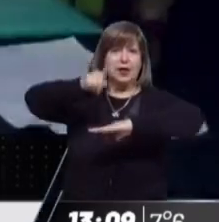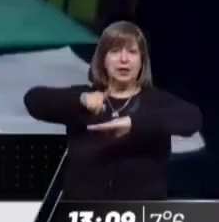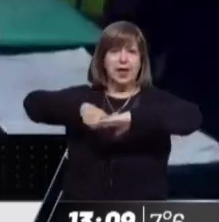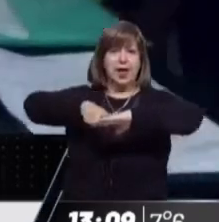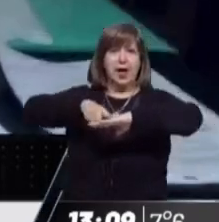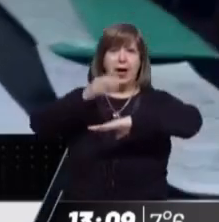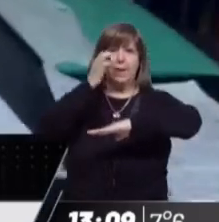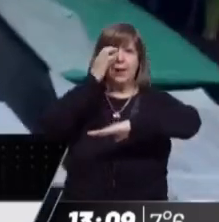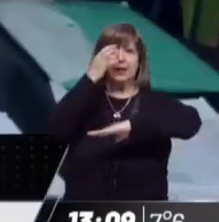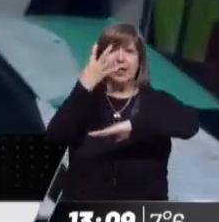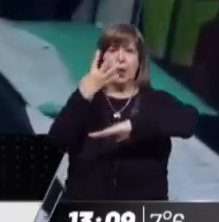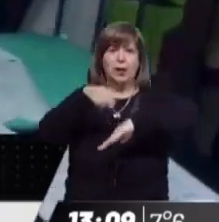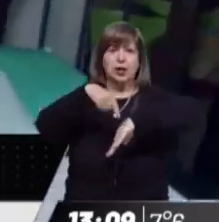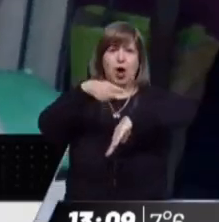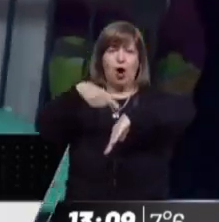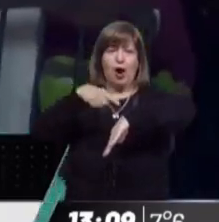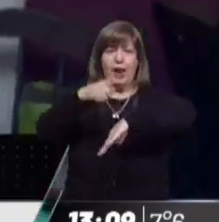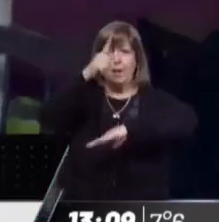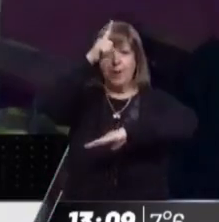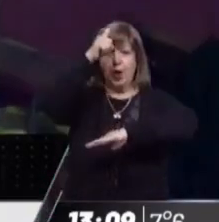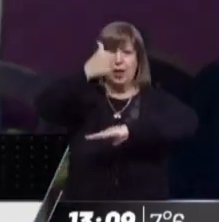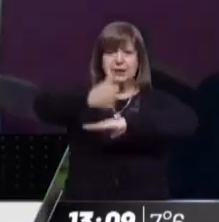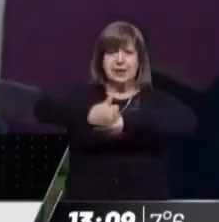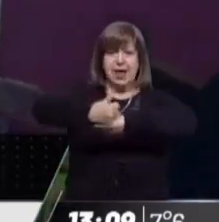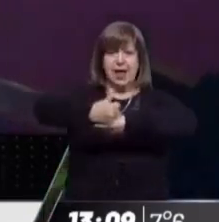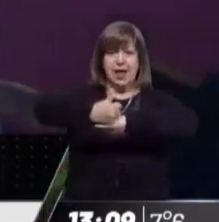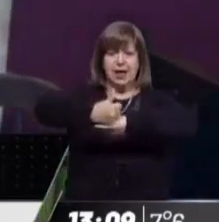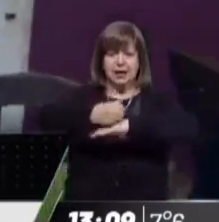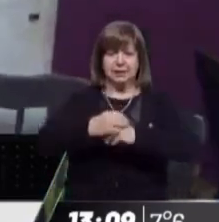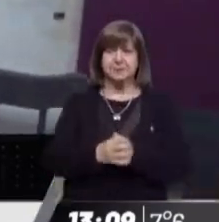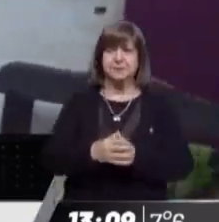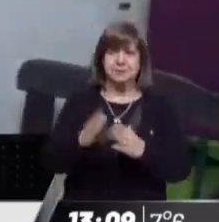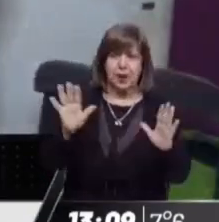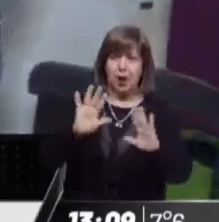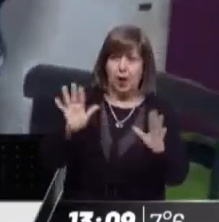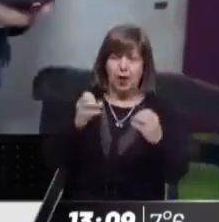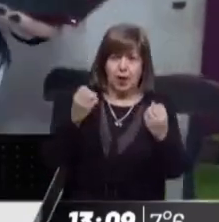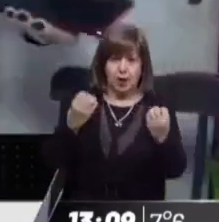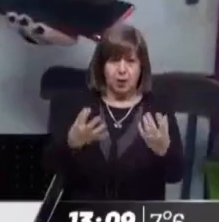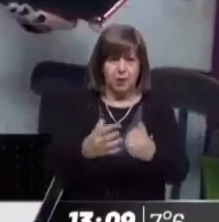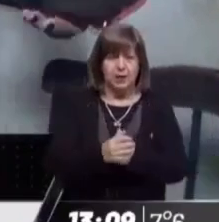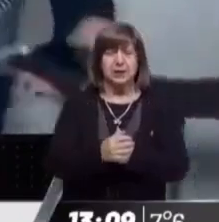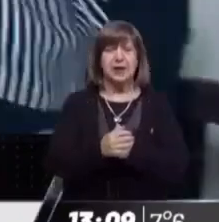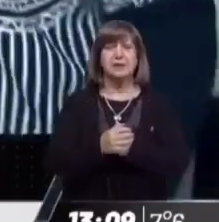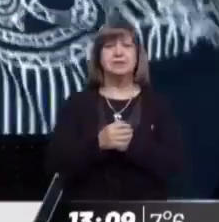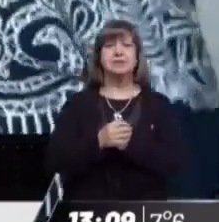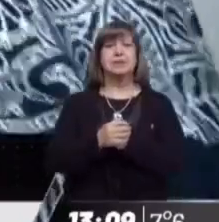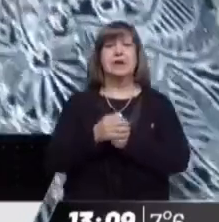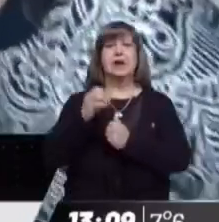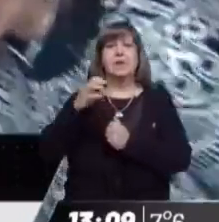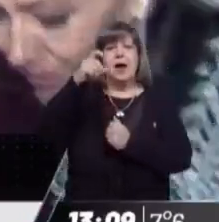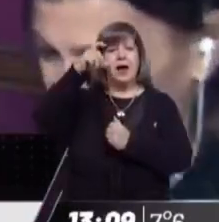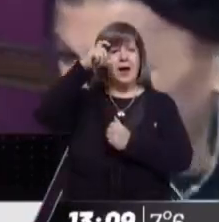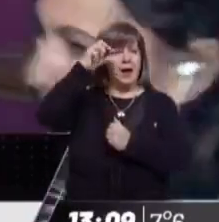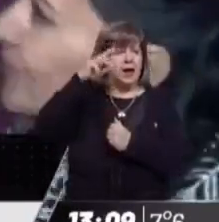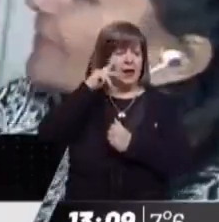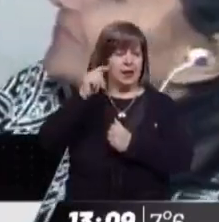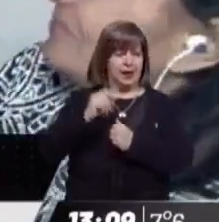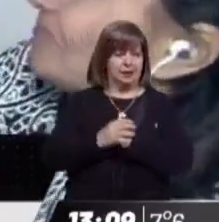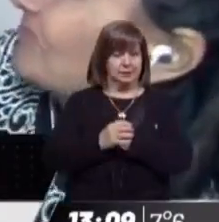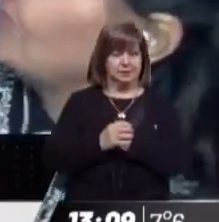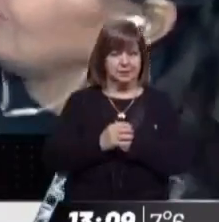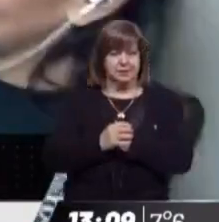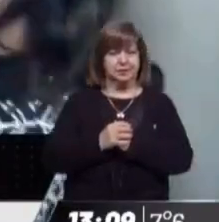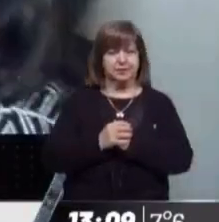Erik Buen día mucho gusto mucho gusto saludamos estamos y hablamos uno